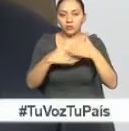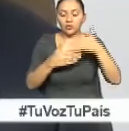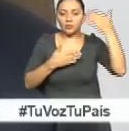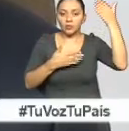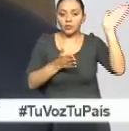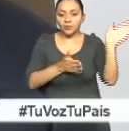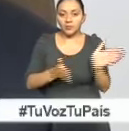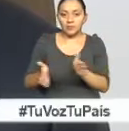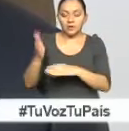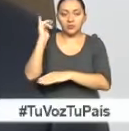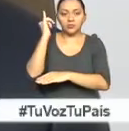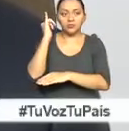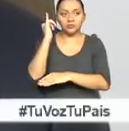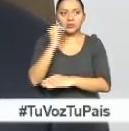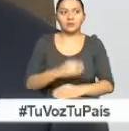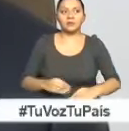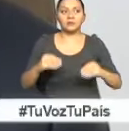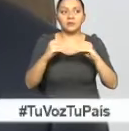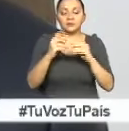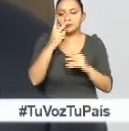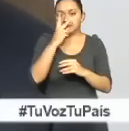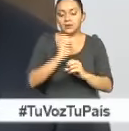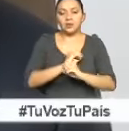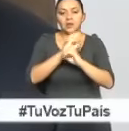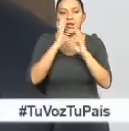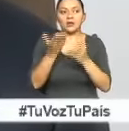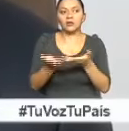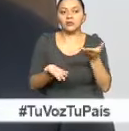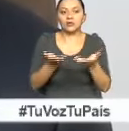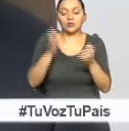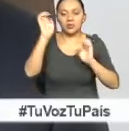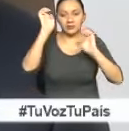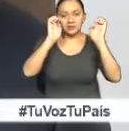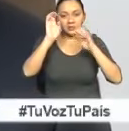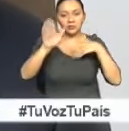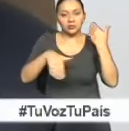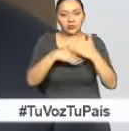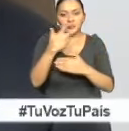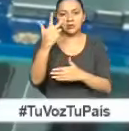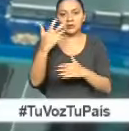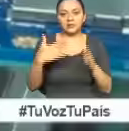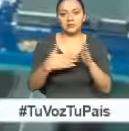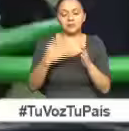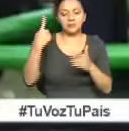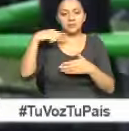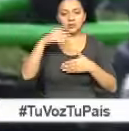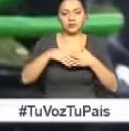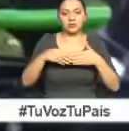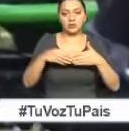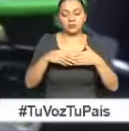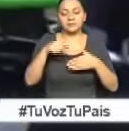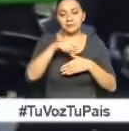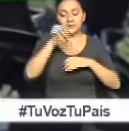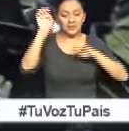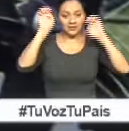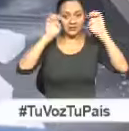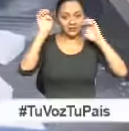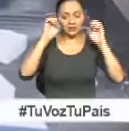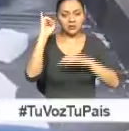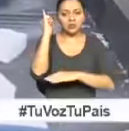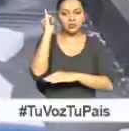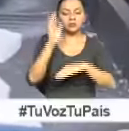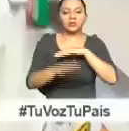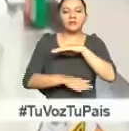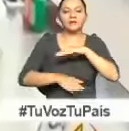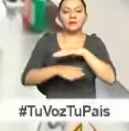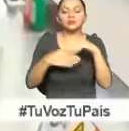industrial, digamos, sacando los sectores estratégicos de más de 13 mil millones de dólares. La estrategia potenciará industrias básicas